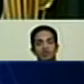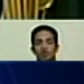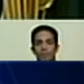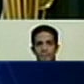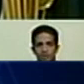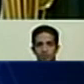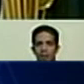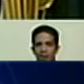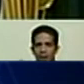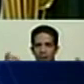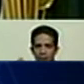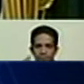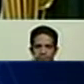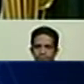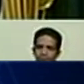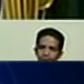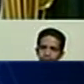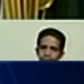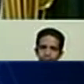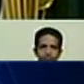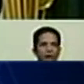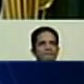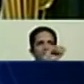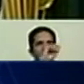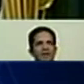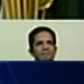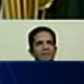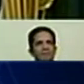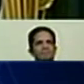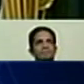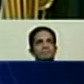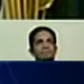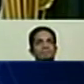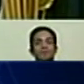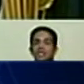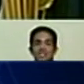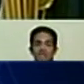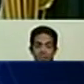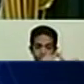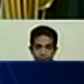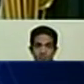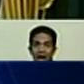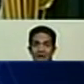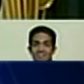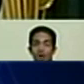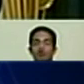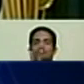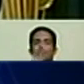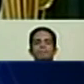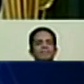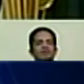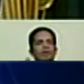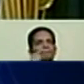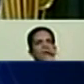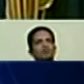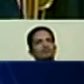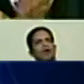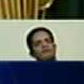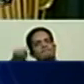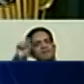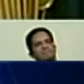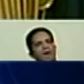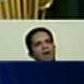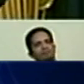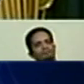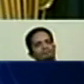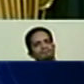firmas y en menos de 24 horas ya van 2 millones de venezolanos que han firmado la carta de paz